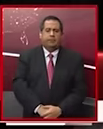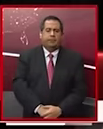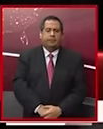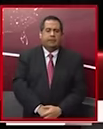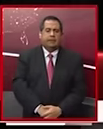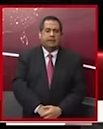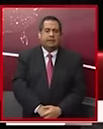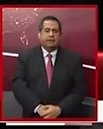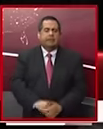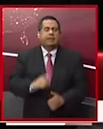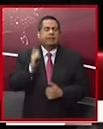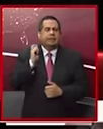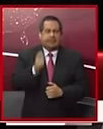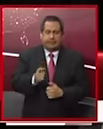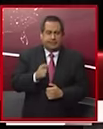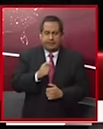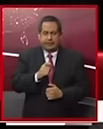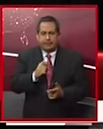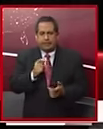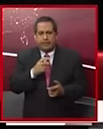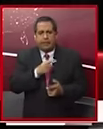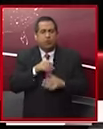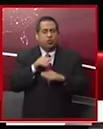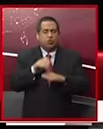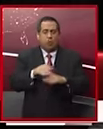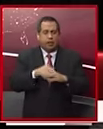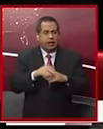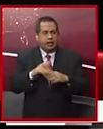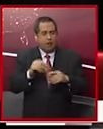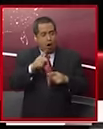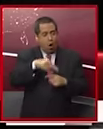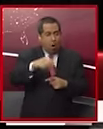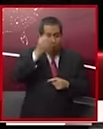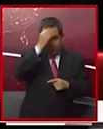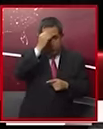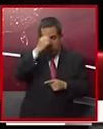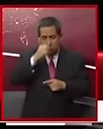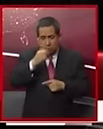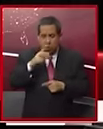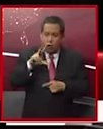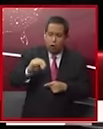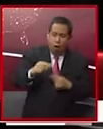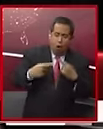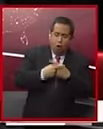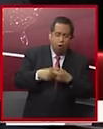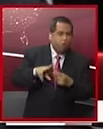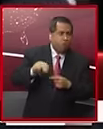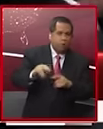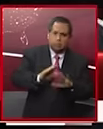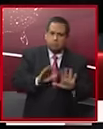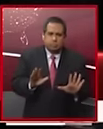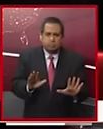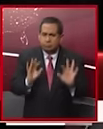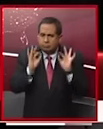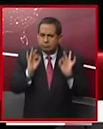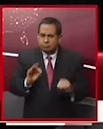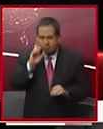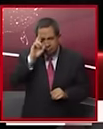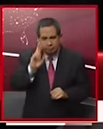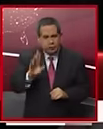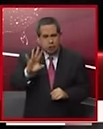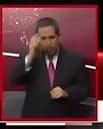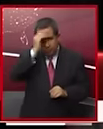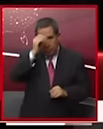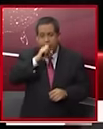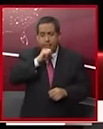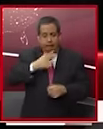Tiene que ver con la inviolabilidad no solamente de la opinión del legislador o de la legisladora, sino con la inviolabilidad